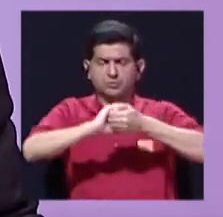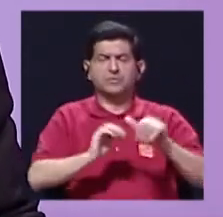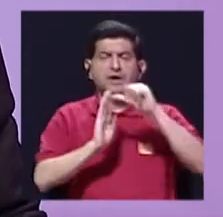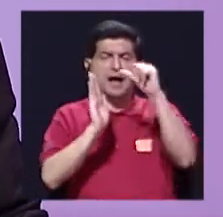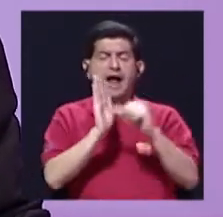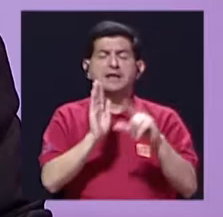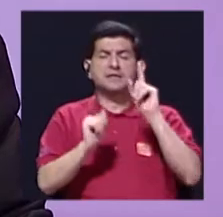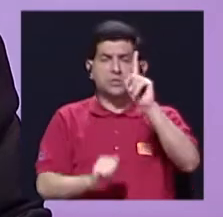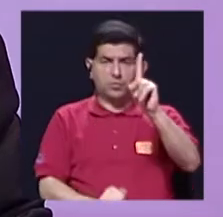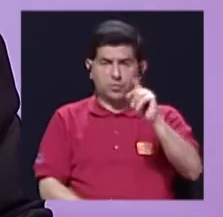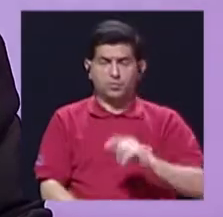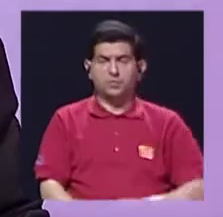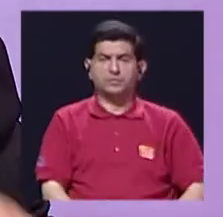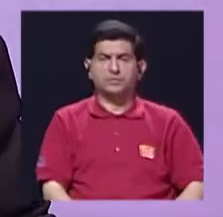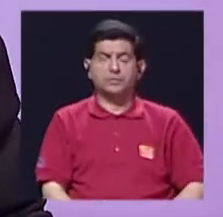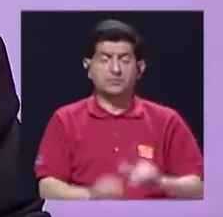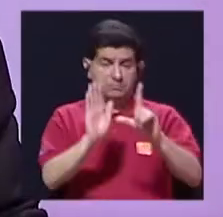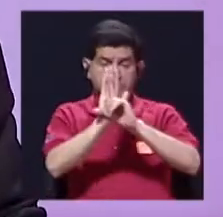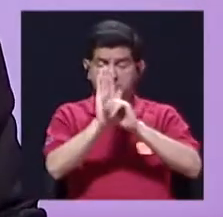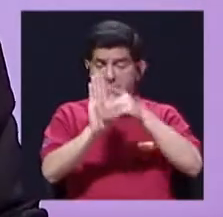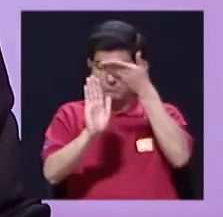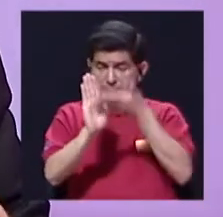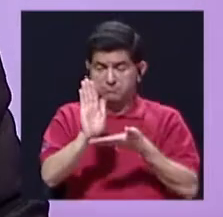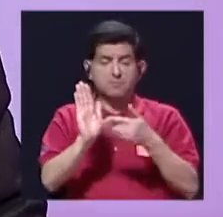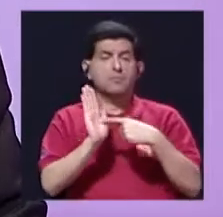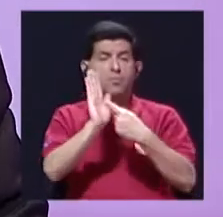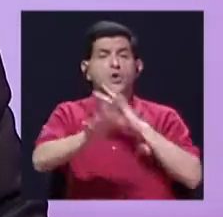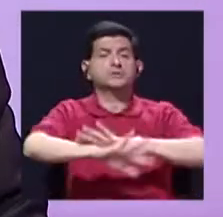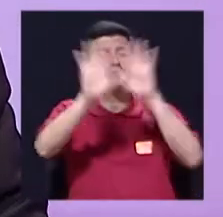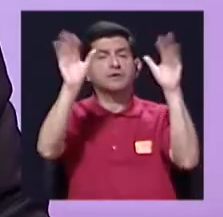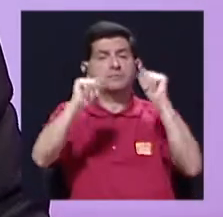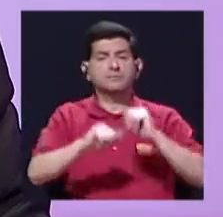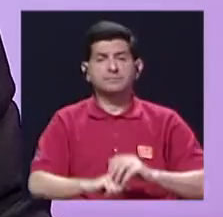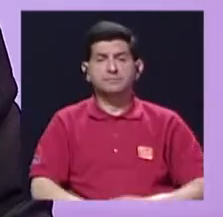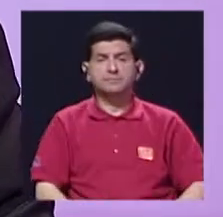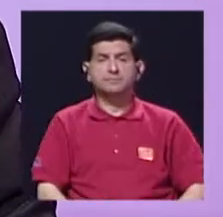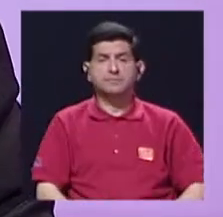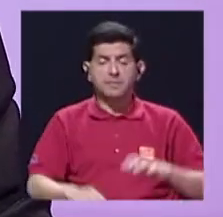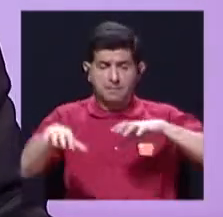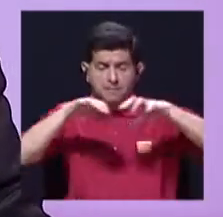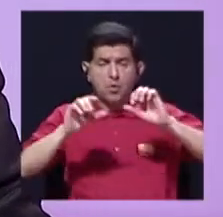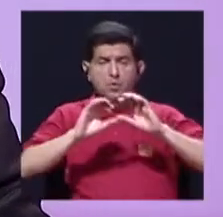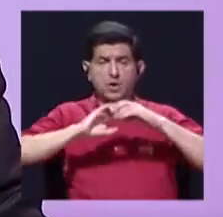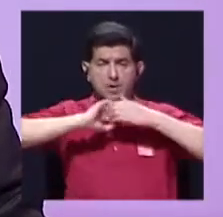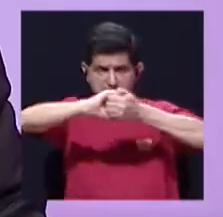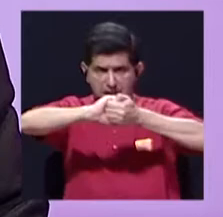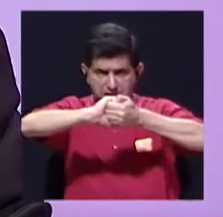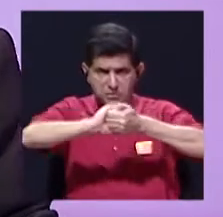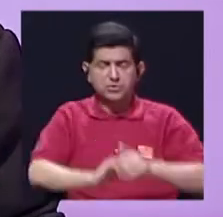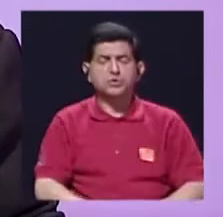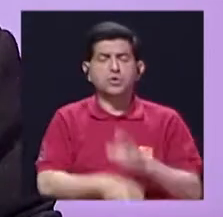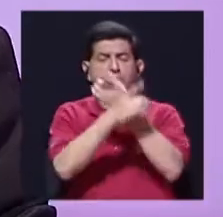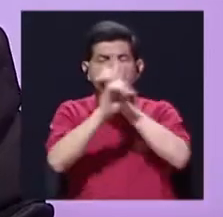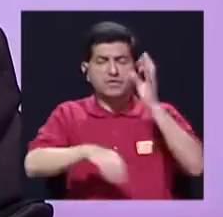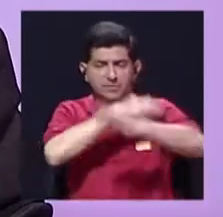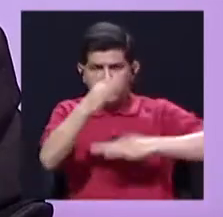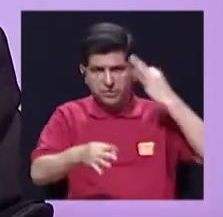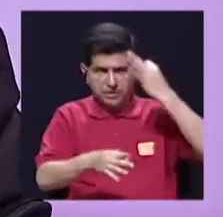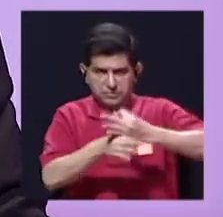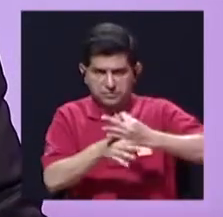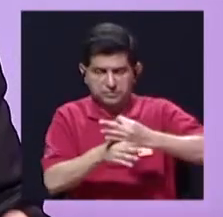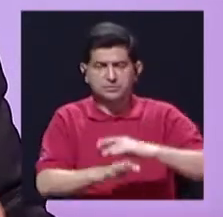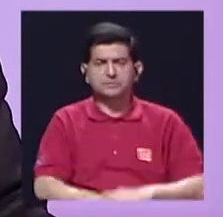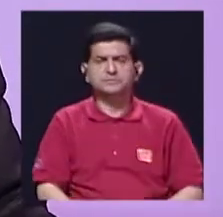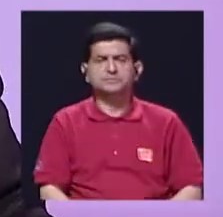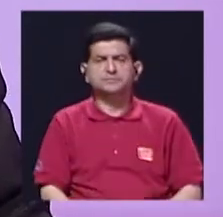artículo primero de la ley señala muy claramente que el movimiento cooperativo es un movimiento democrático.